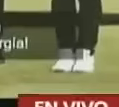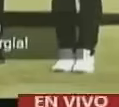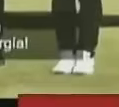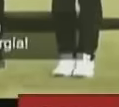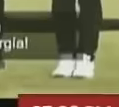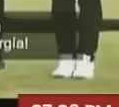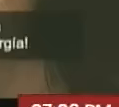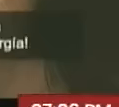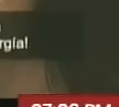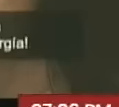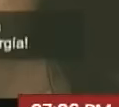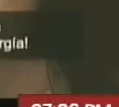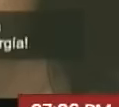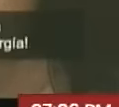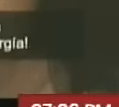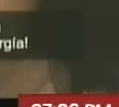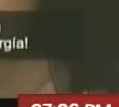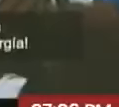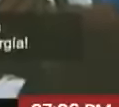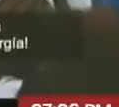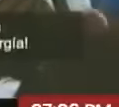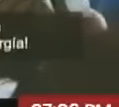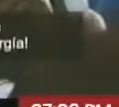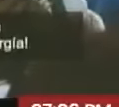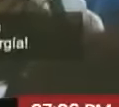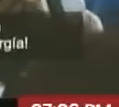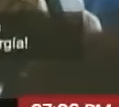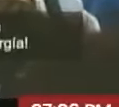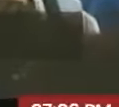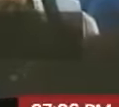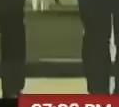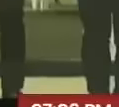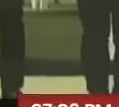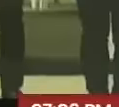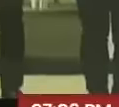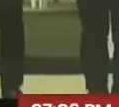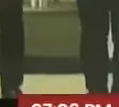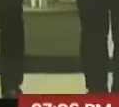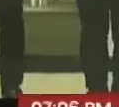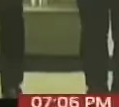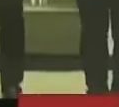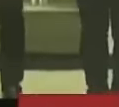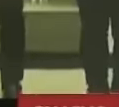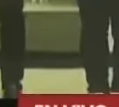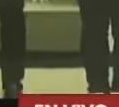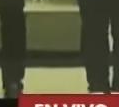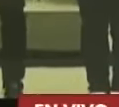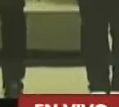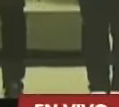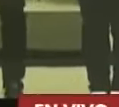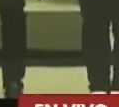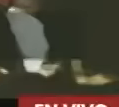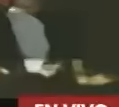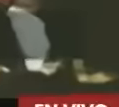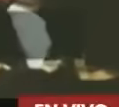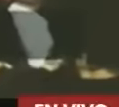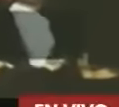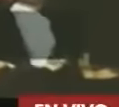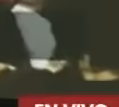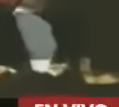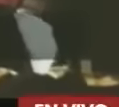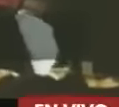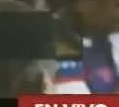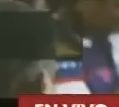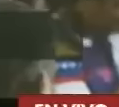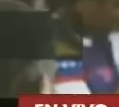un presidente débil, manipulable, flojo, sin energía. Soy un presidente decidido a refundar el valor